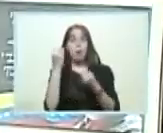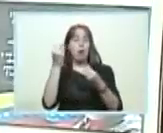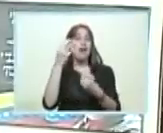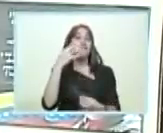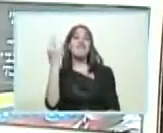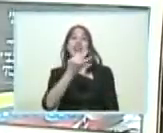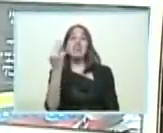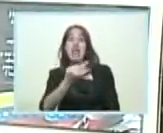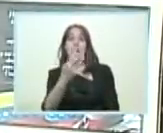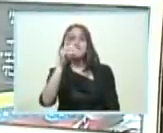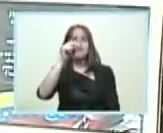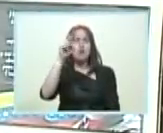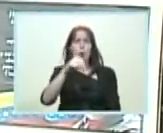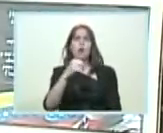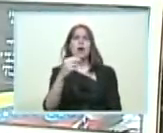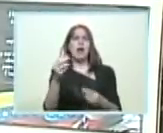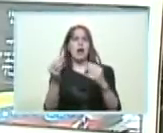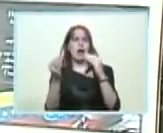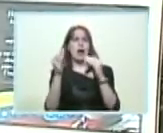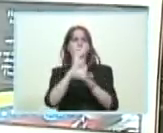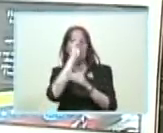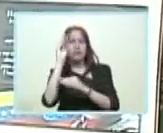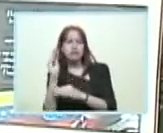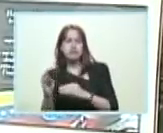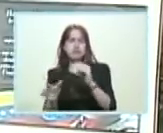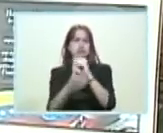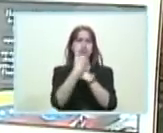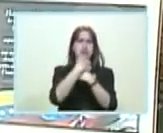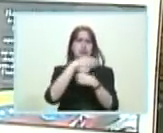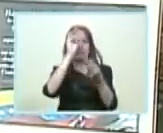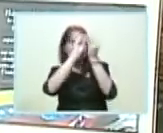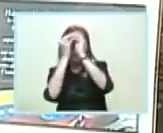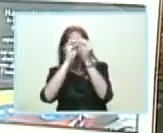Nunca escondió ni maquilló